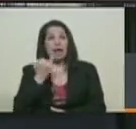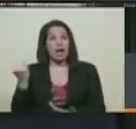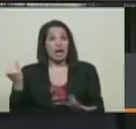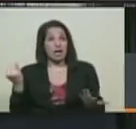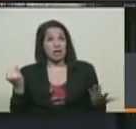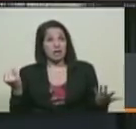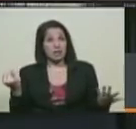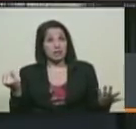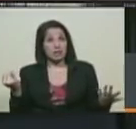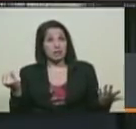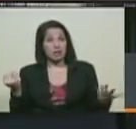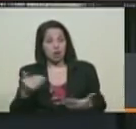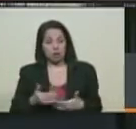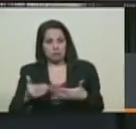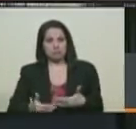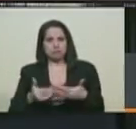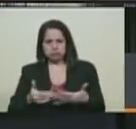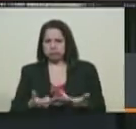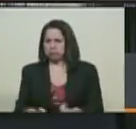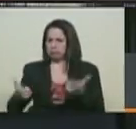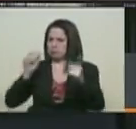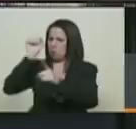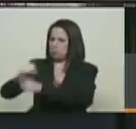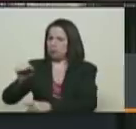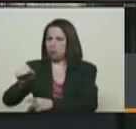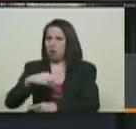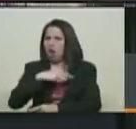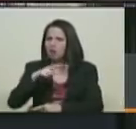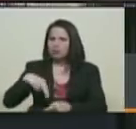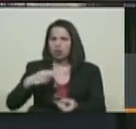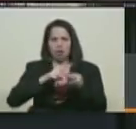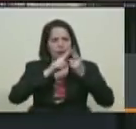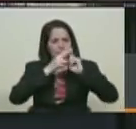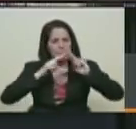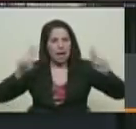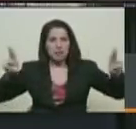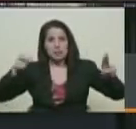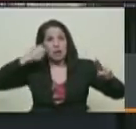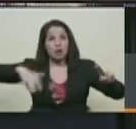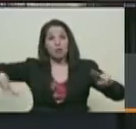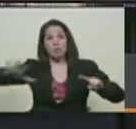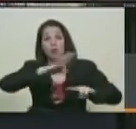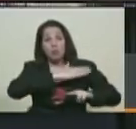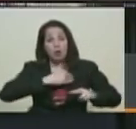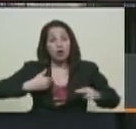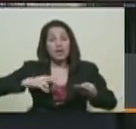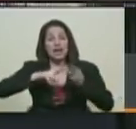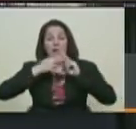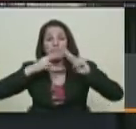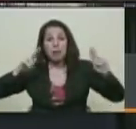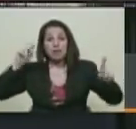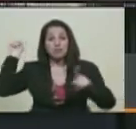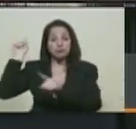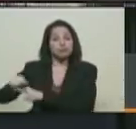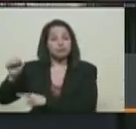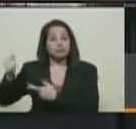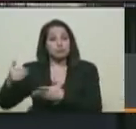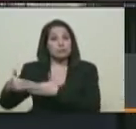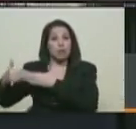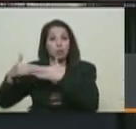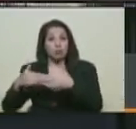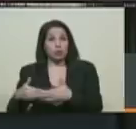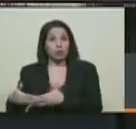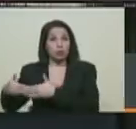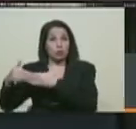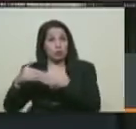Irán va a salir adelante en paz, su pueblo que quiere paz y repudia el intervencionismo imperialismo